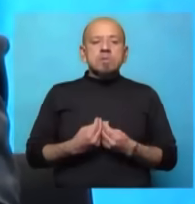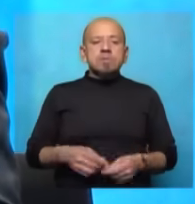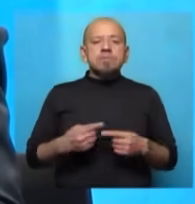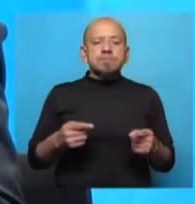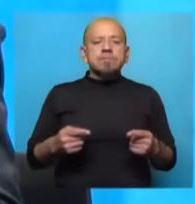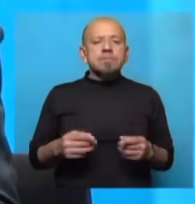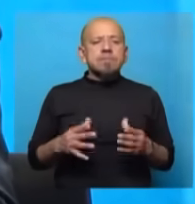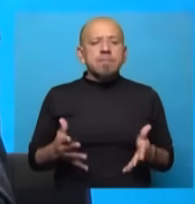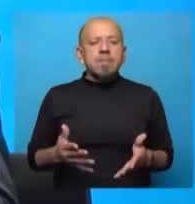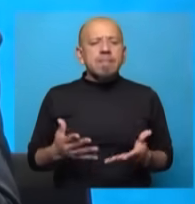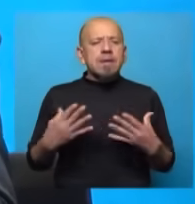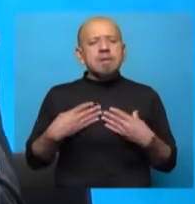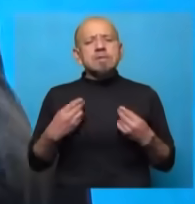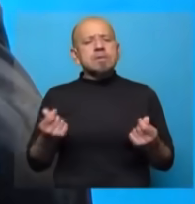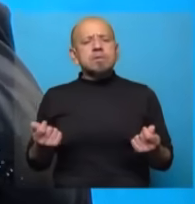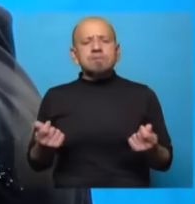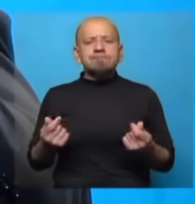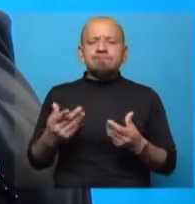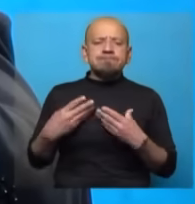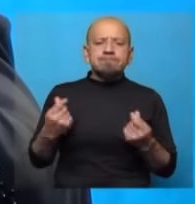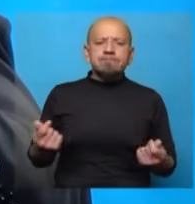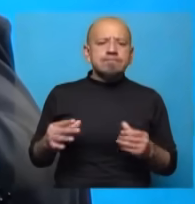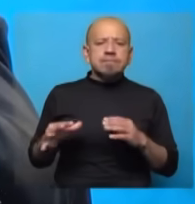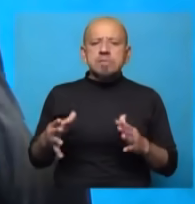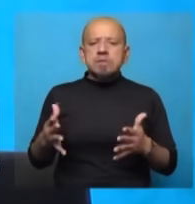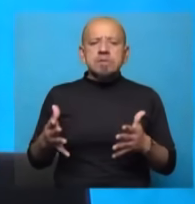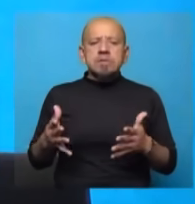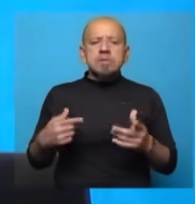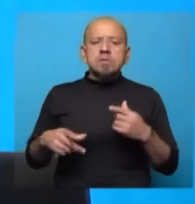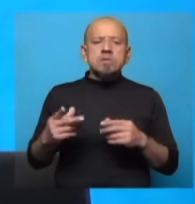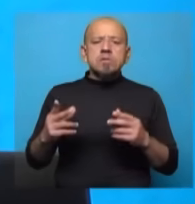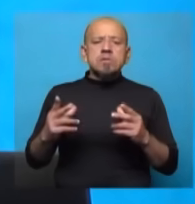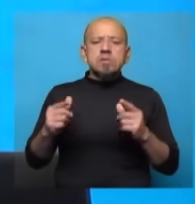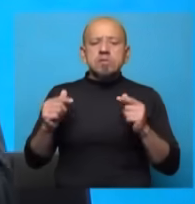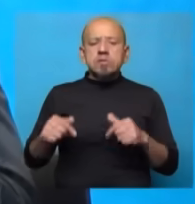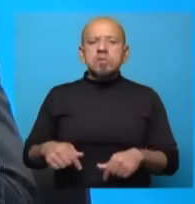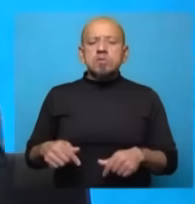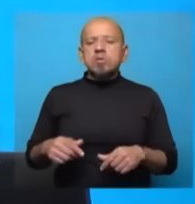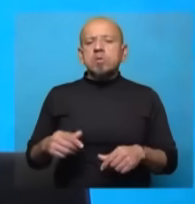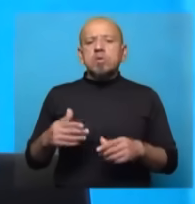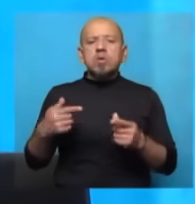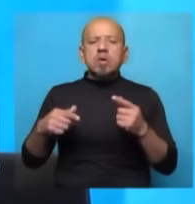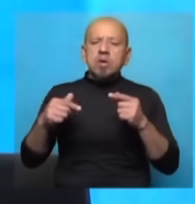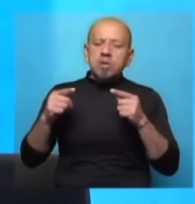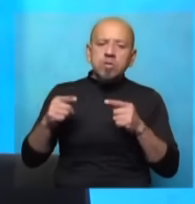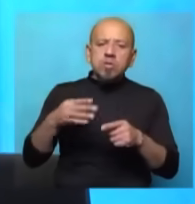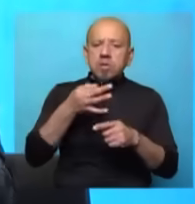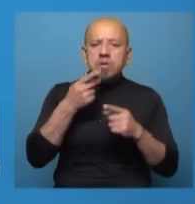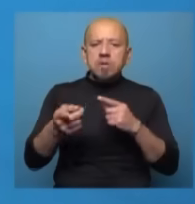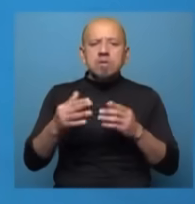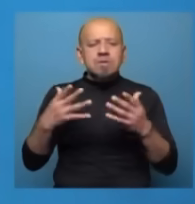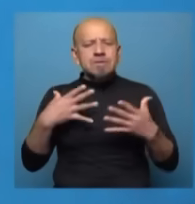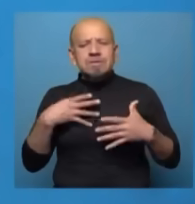situaciones Qué sensación tenés después de todo lo que pasó este de las formalizaciones de esta jornada de hoy Esto que acabas de decir de lo